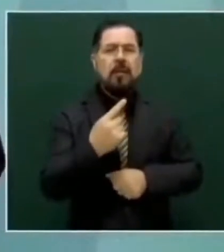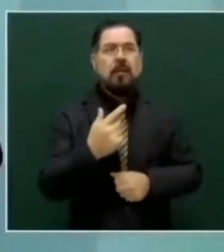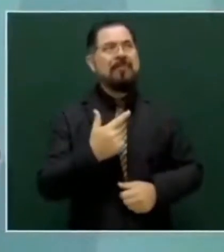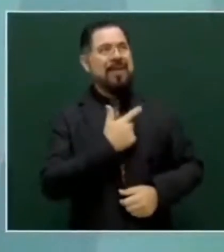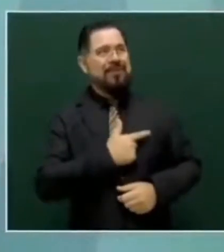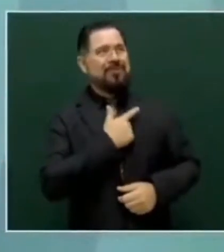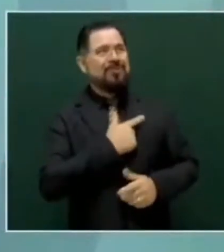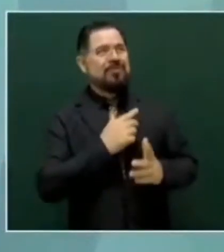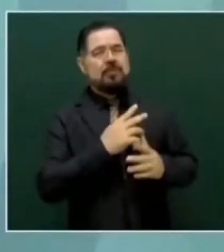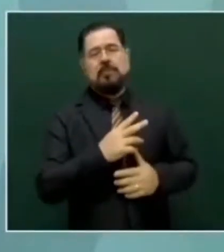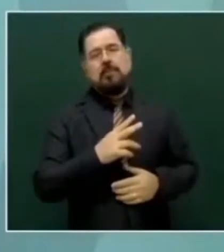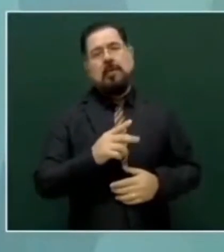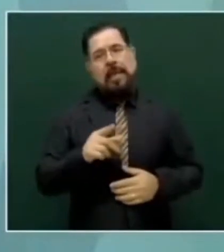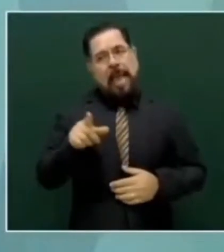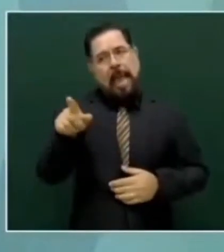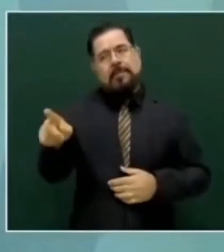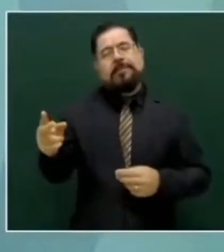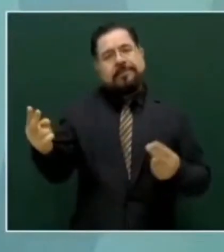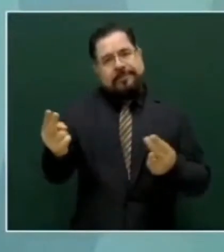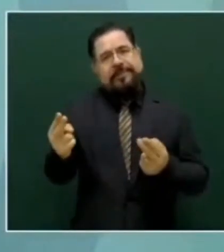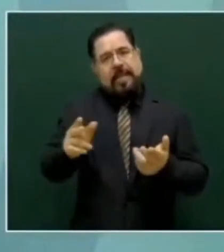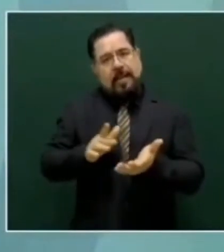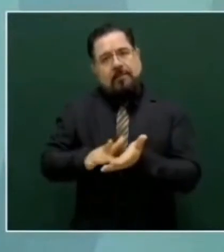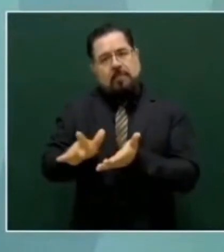Entonces, si hay empleo,